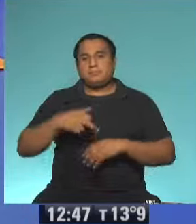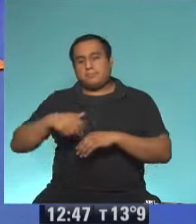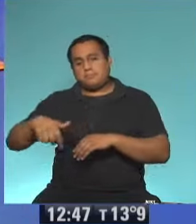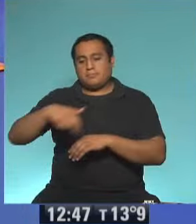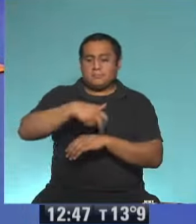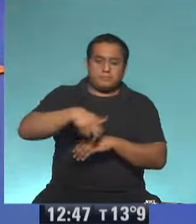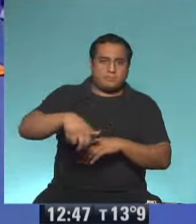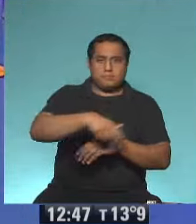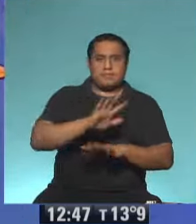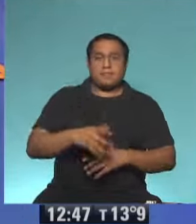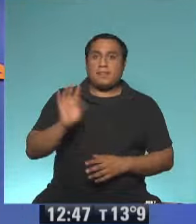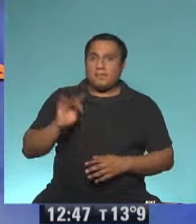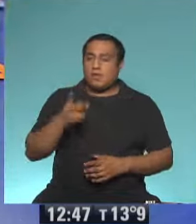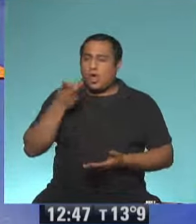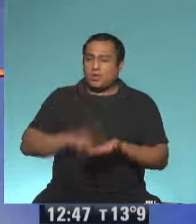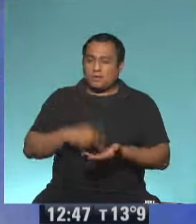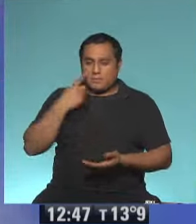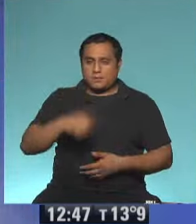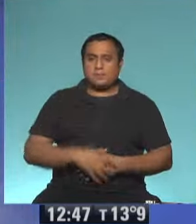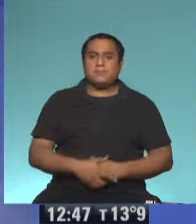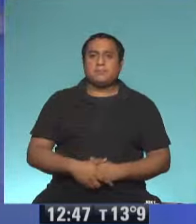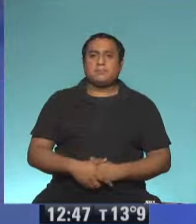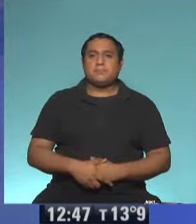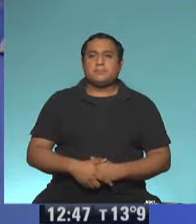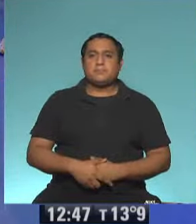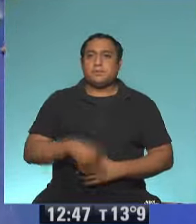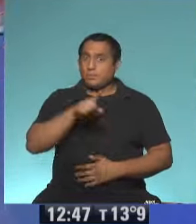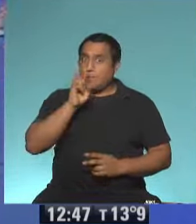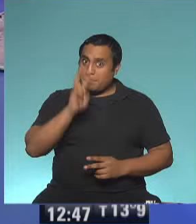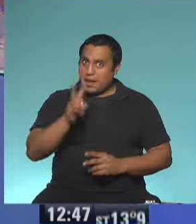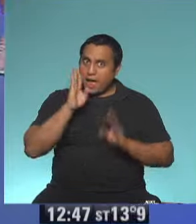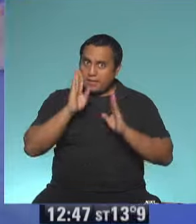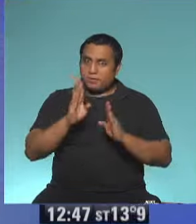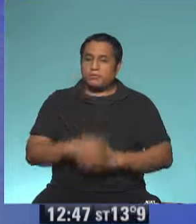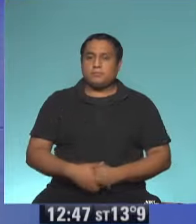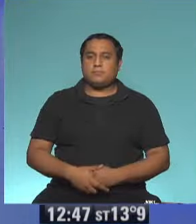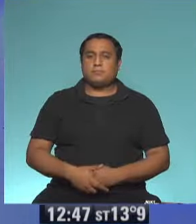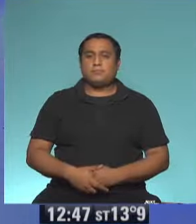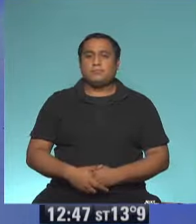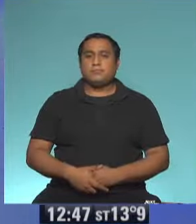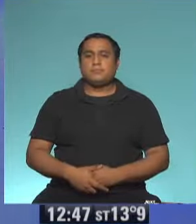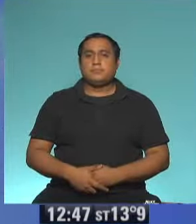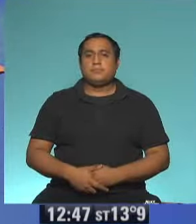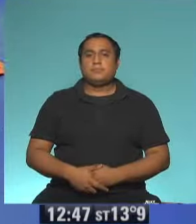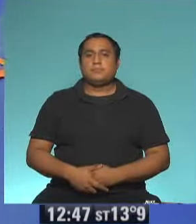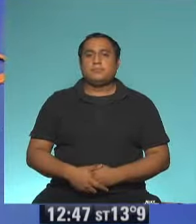esta, ¿eh? ¿La muestro de nuevo? Mirá. Dale, que muestre la pared. A ver, chicos miren y chicas. En casa, ¿eh? A ver. Miren en casa, ¿eh? Ahí, al